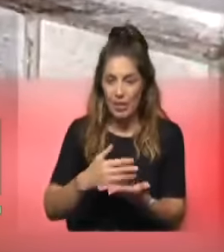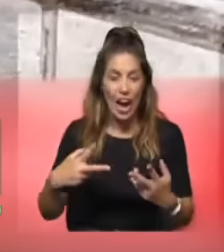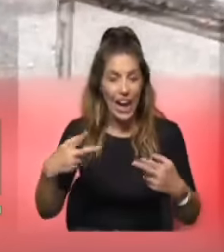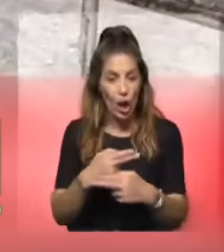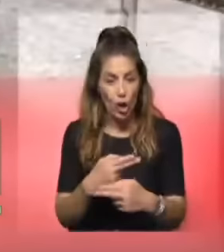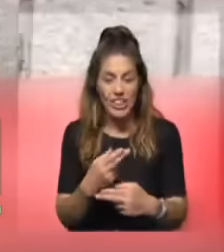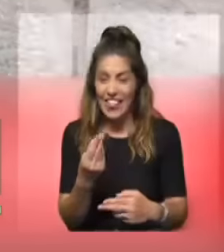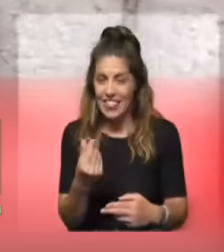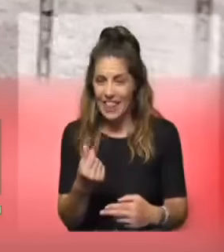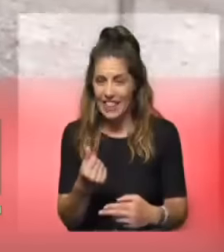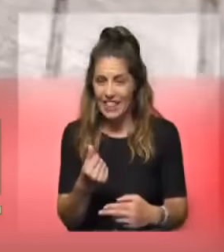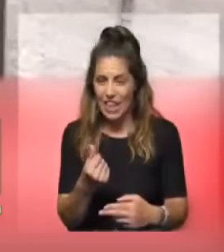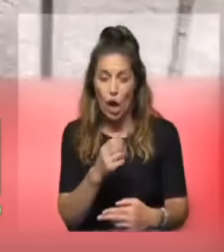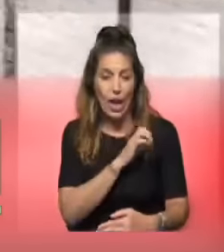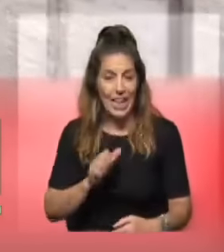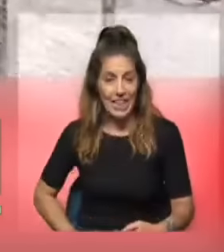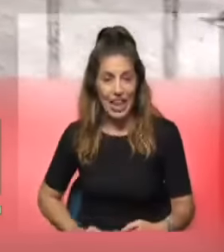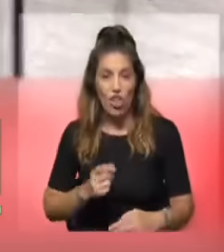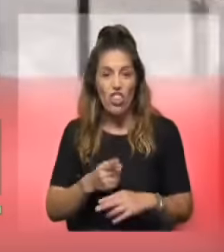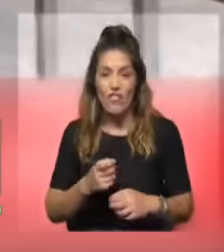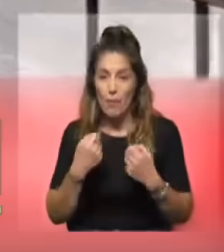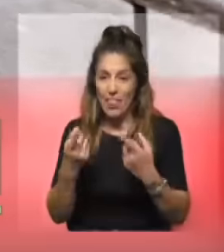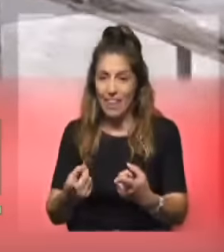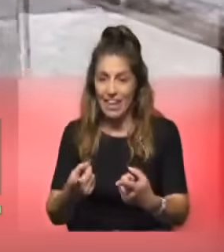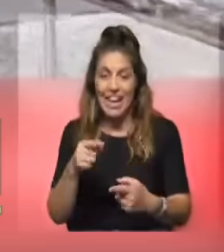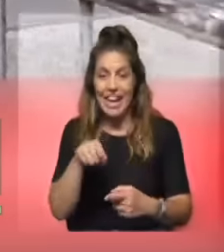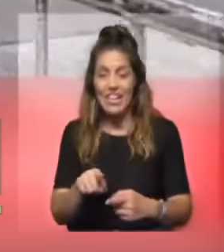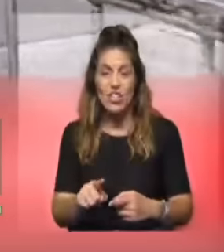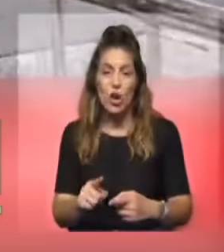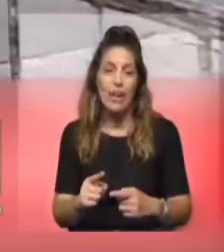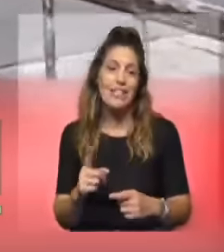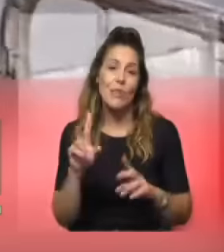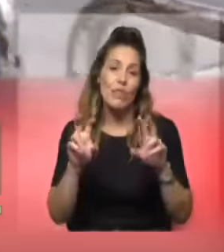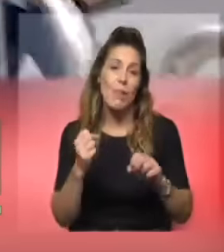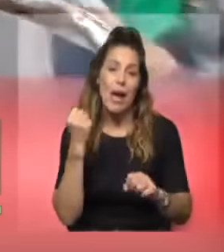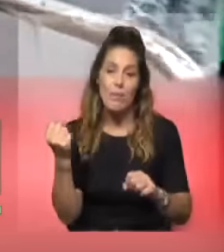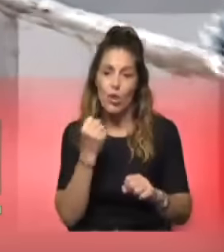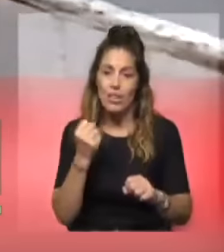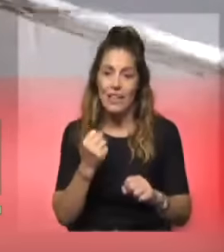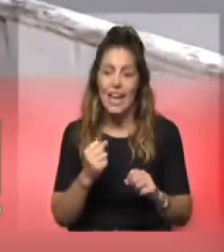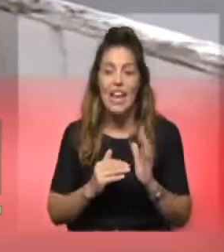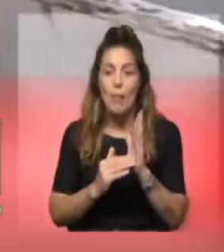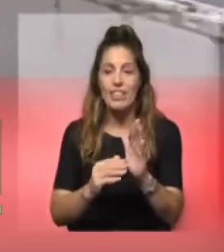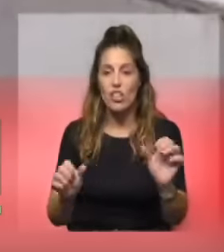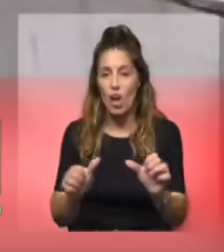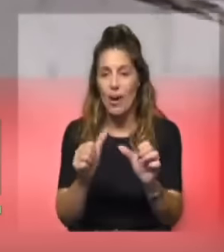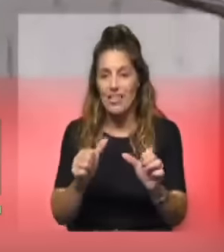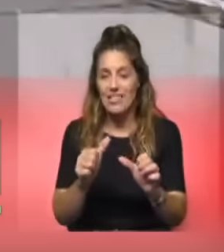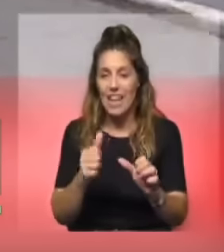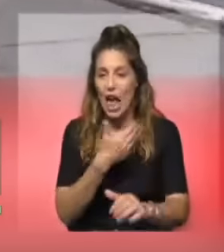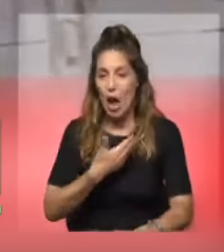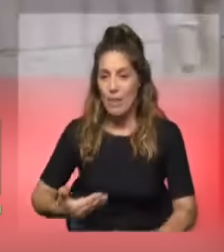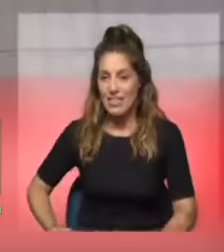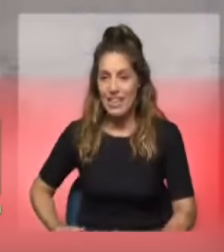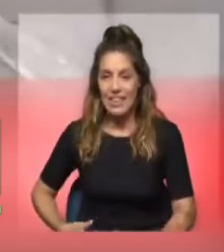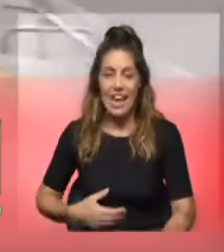fondos que el estado debe mandar a los territorios será el telón de fondo de la presentación que el mandatario hará este viernes en el congreso Y al menos cuatro